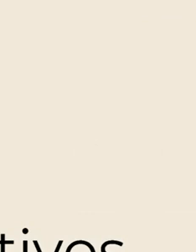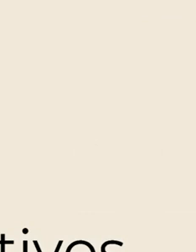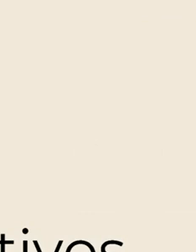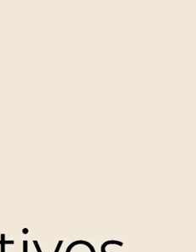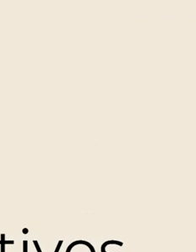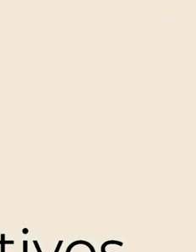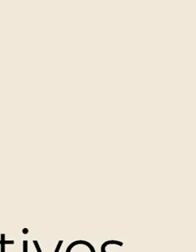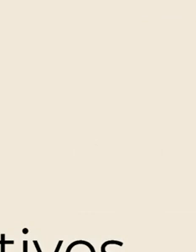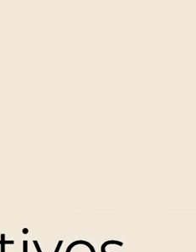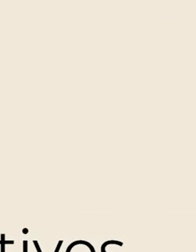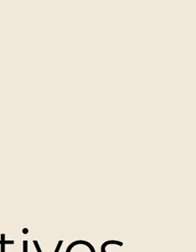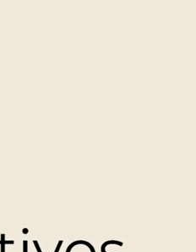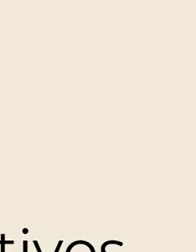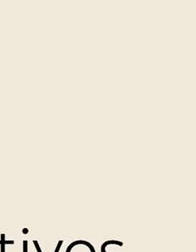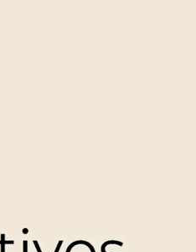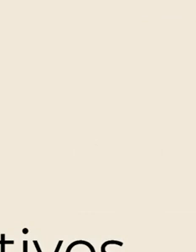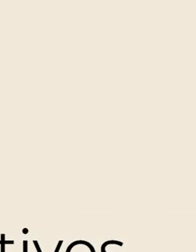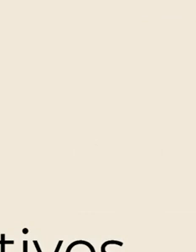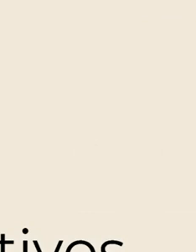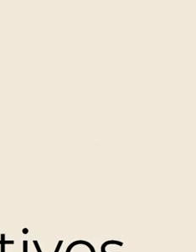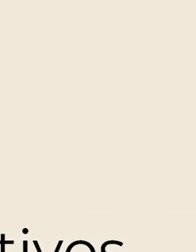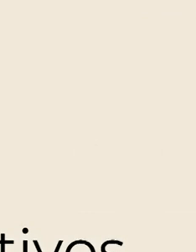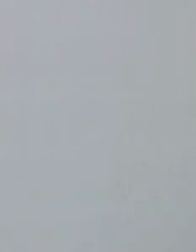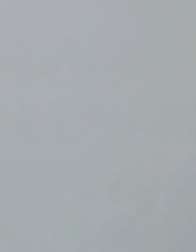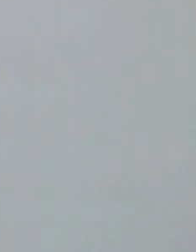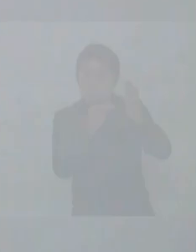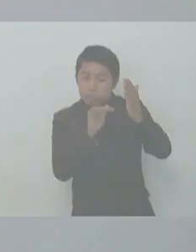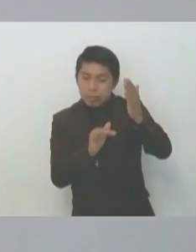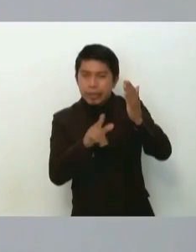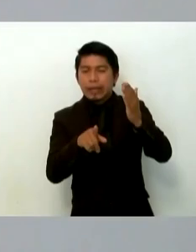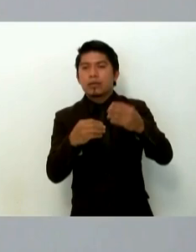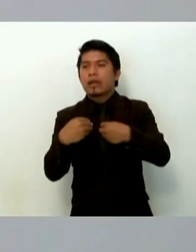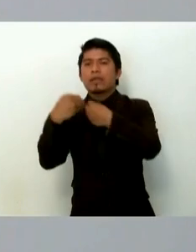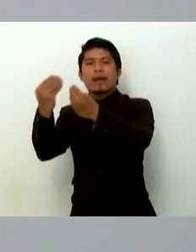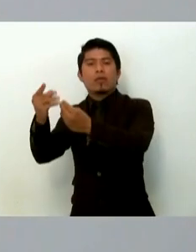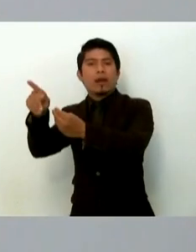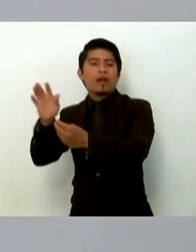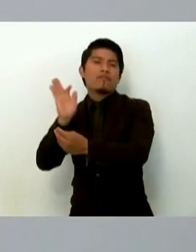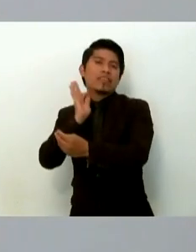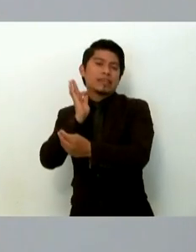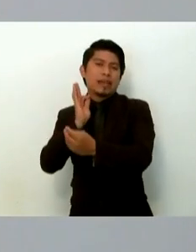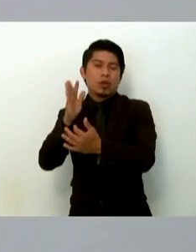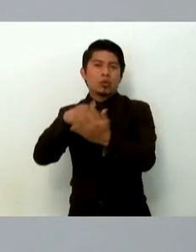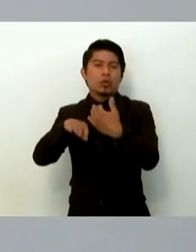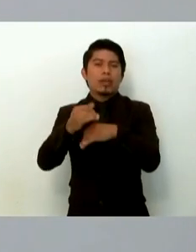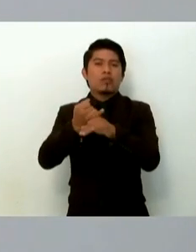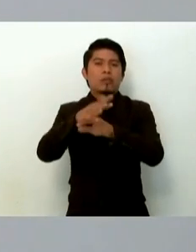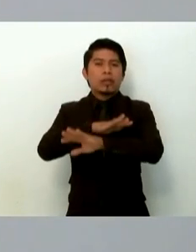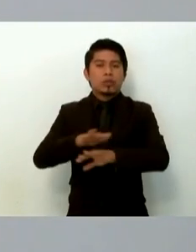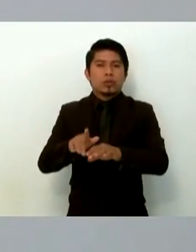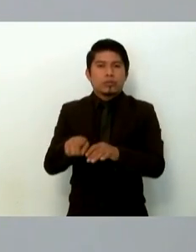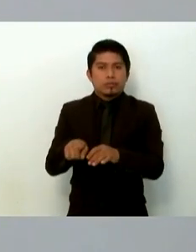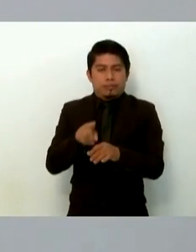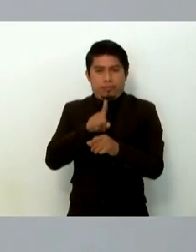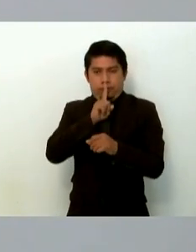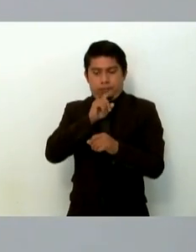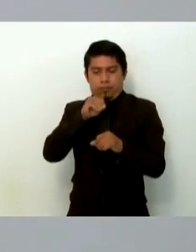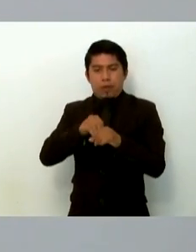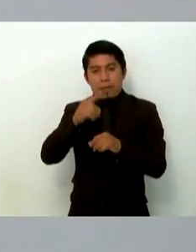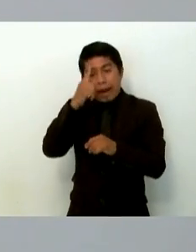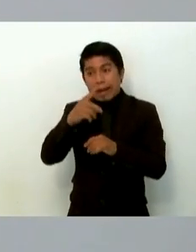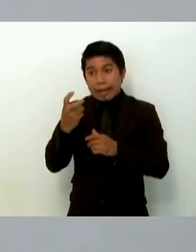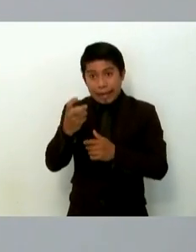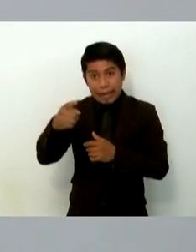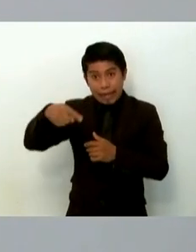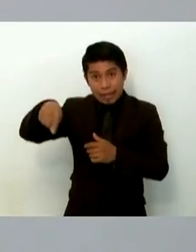uno de los anexos del informe que se ha entregado a la fiscalía con información reservada para que haga esta investigación